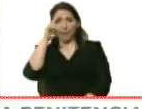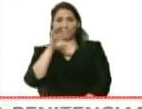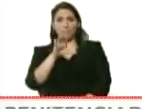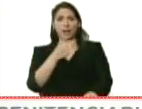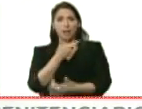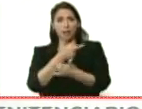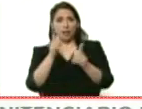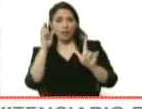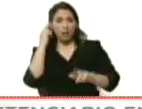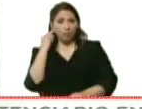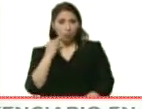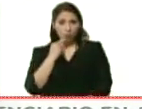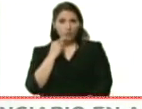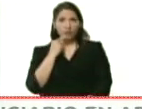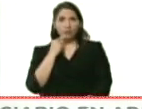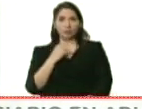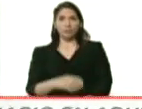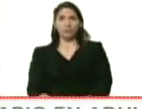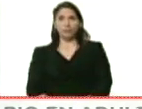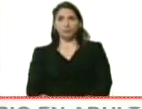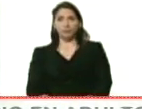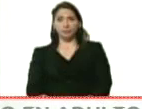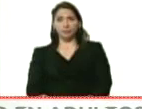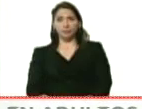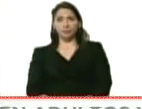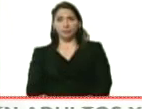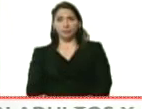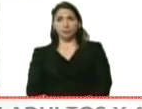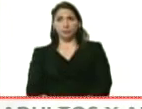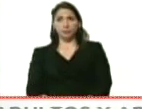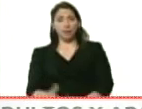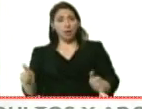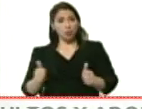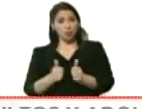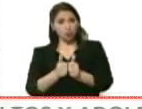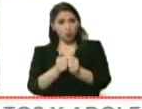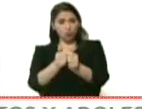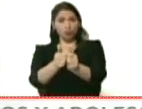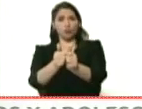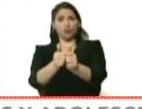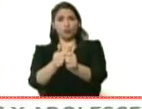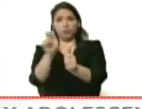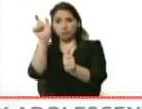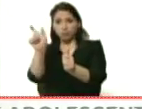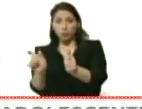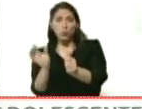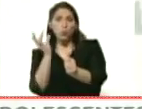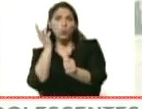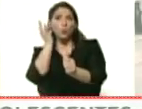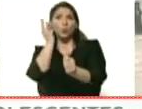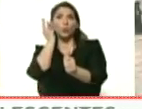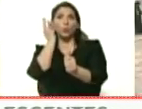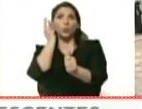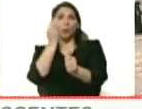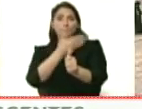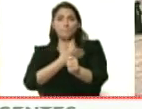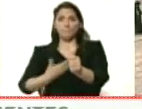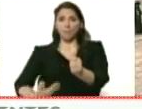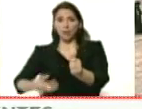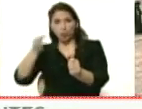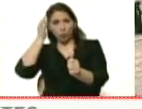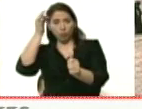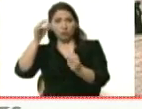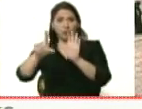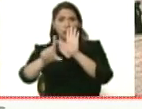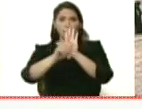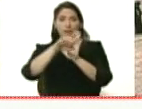Simón Bolívar, gobernador del Estado Bolívar. Le acompaña la ciudadana licenciada Erika Zambrano, presidenta del Consejo Legislativo